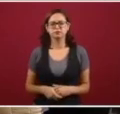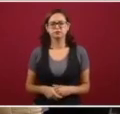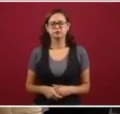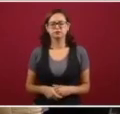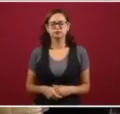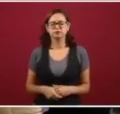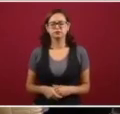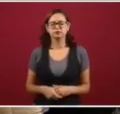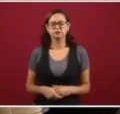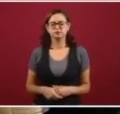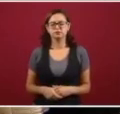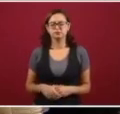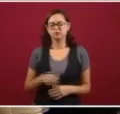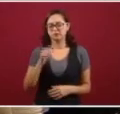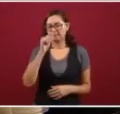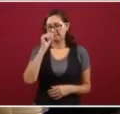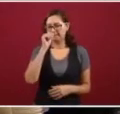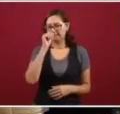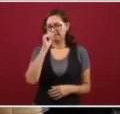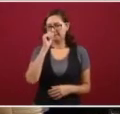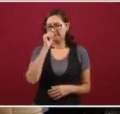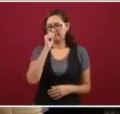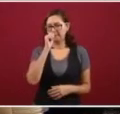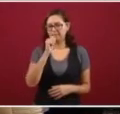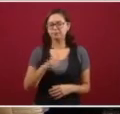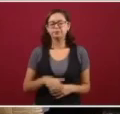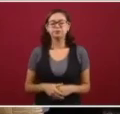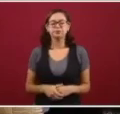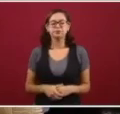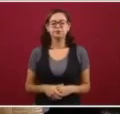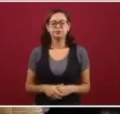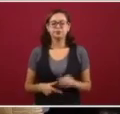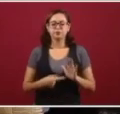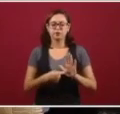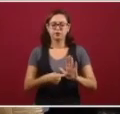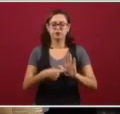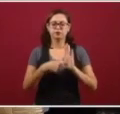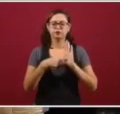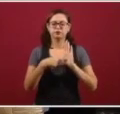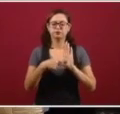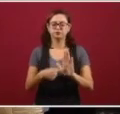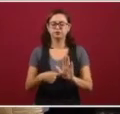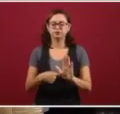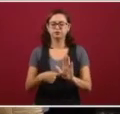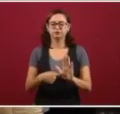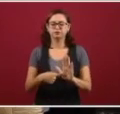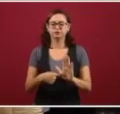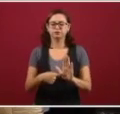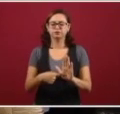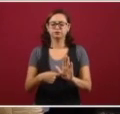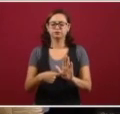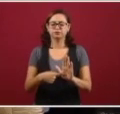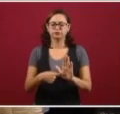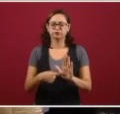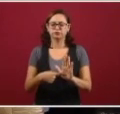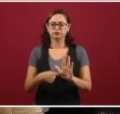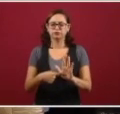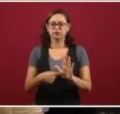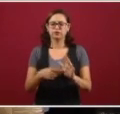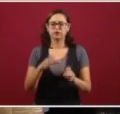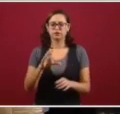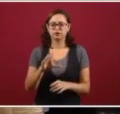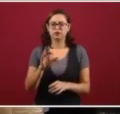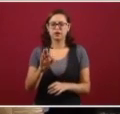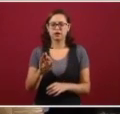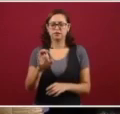Vamos a presentarles lo que es la generación que tiene Comisión